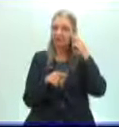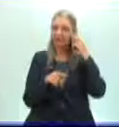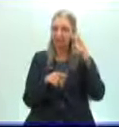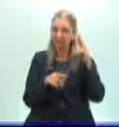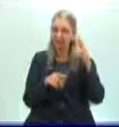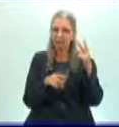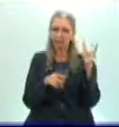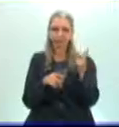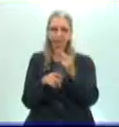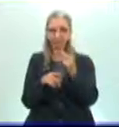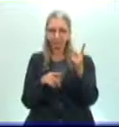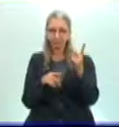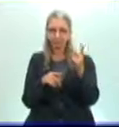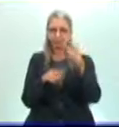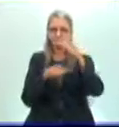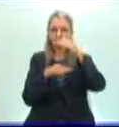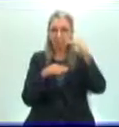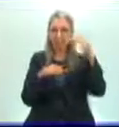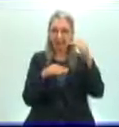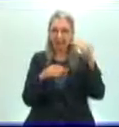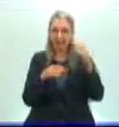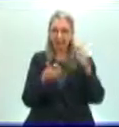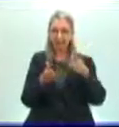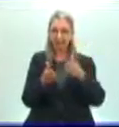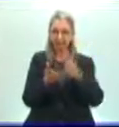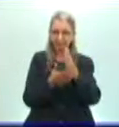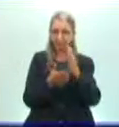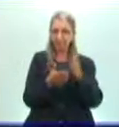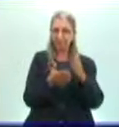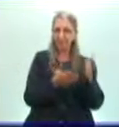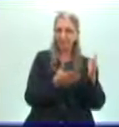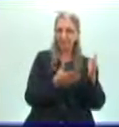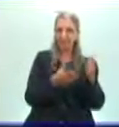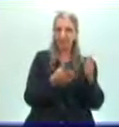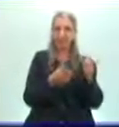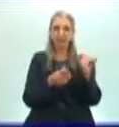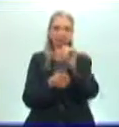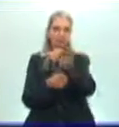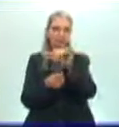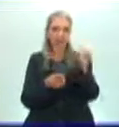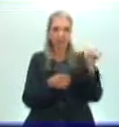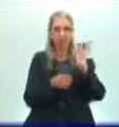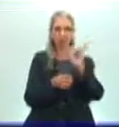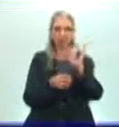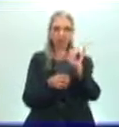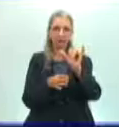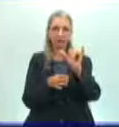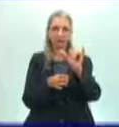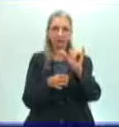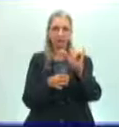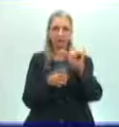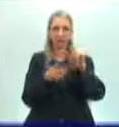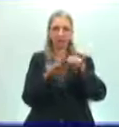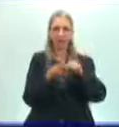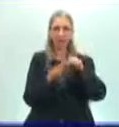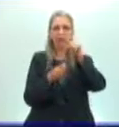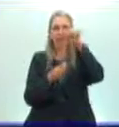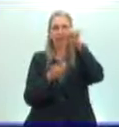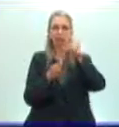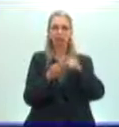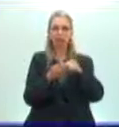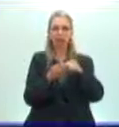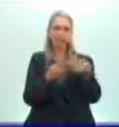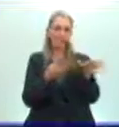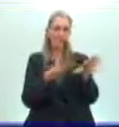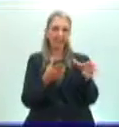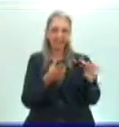en un triángulo que son coincidentes, es decir, tenemos claridad que coincide la altura y la mediana, Por supuesto que todas las rectas van a coincidir